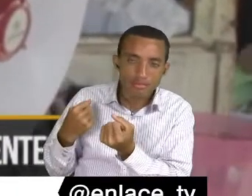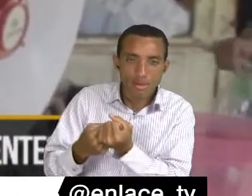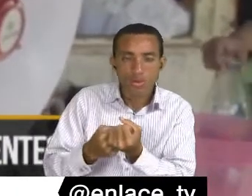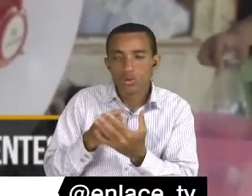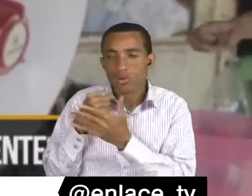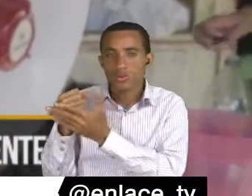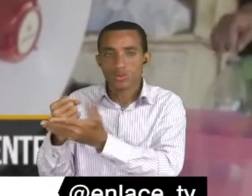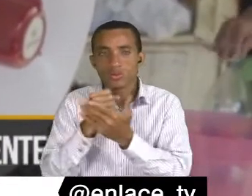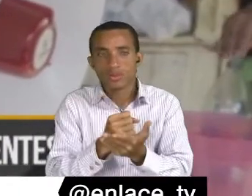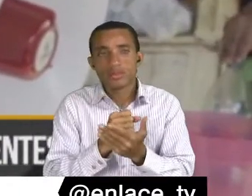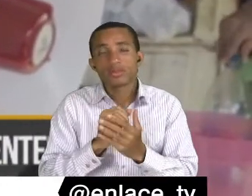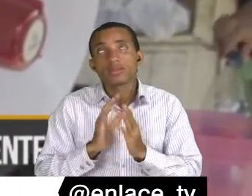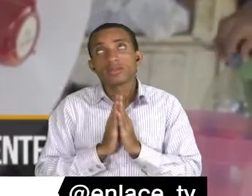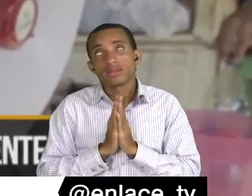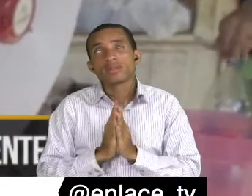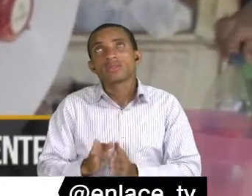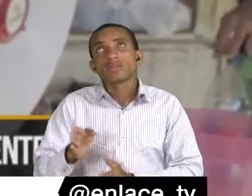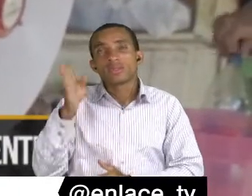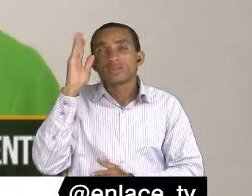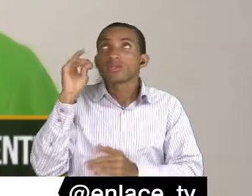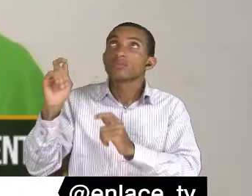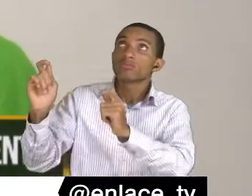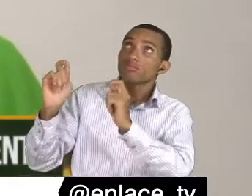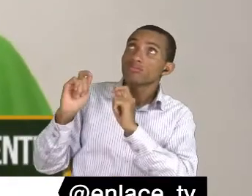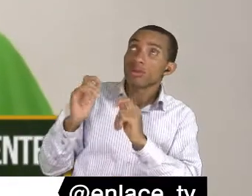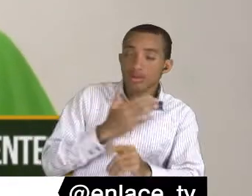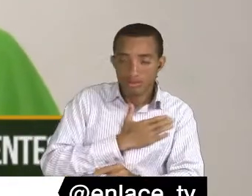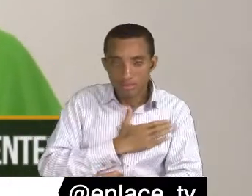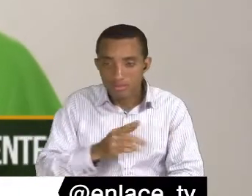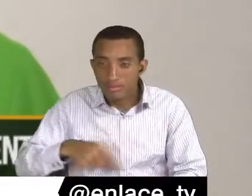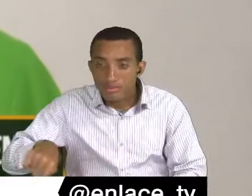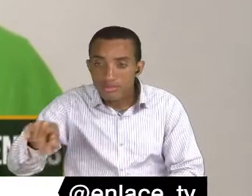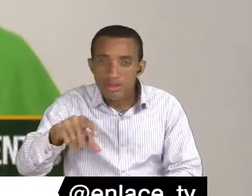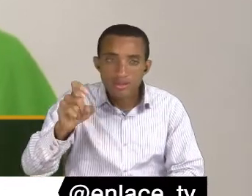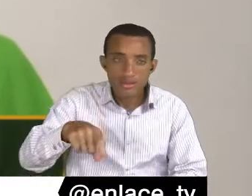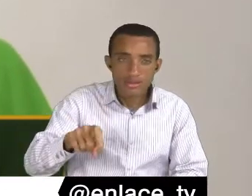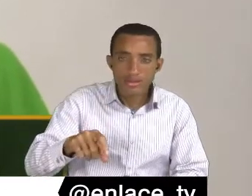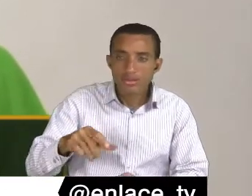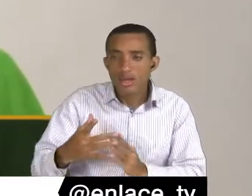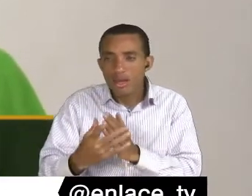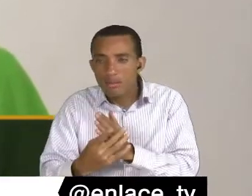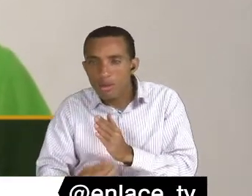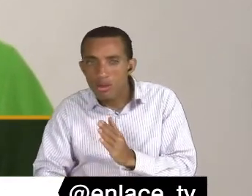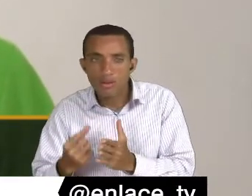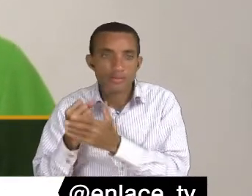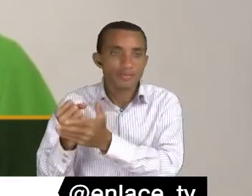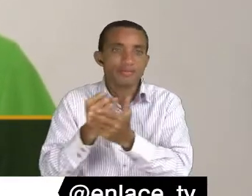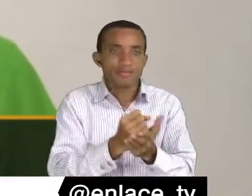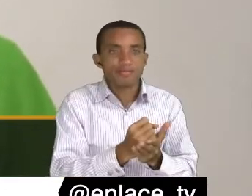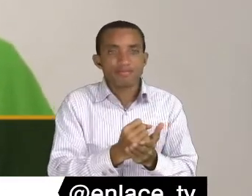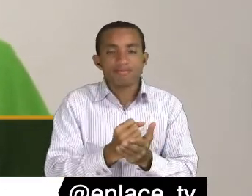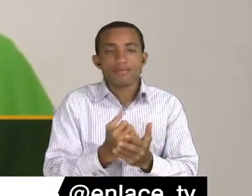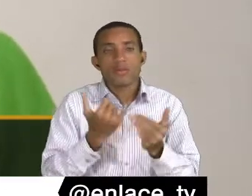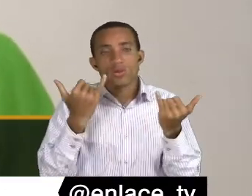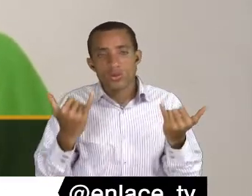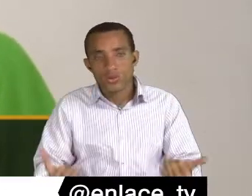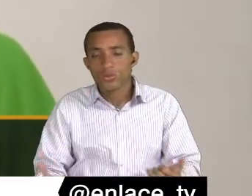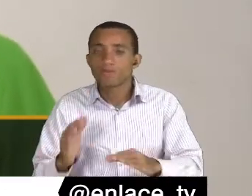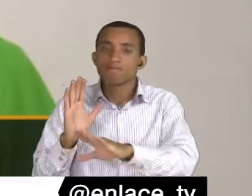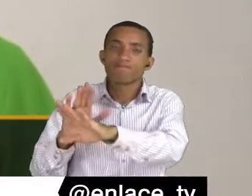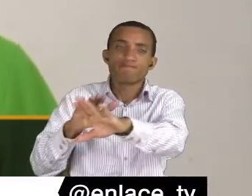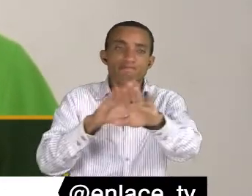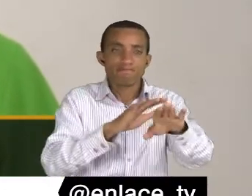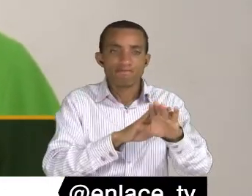que Dios nos ha encomendado de ayudar al más necesitado. Por eso estamos pidiendo el favor hoy y haciendo la invitación a